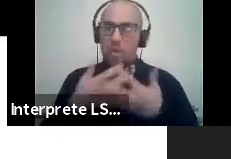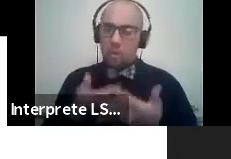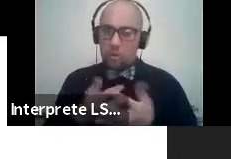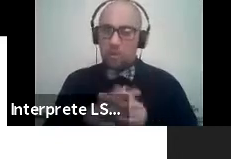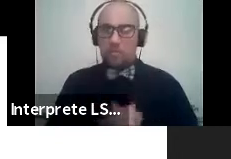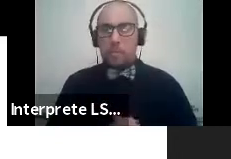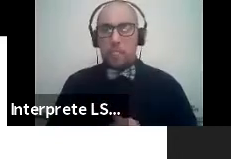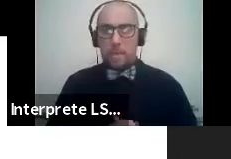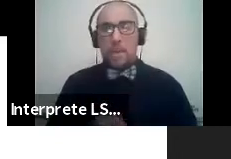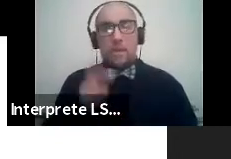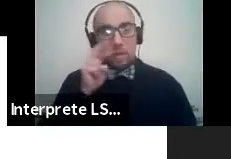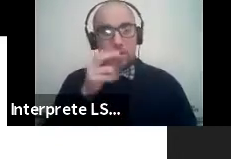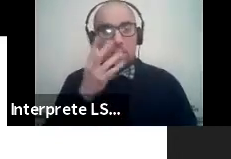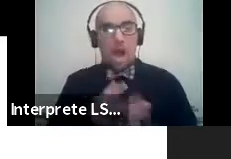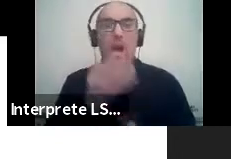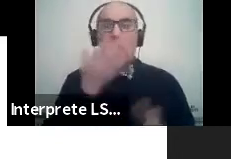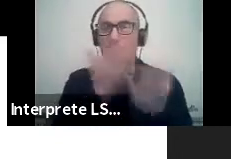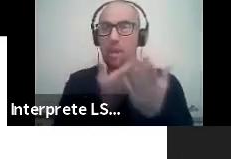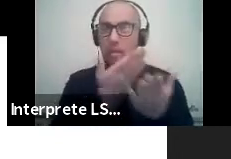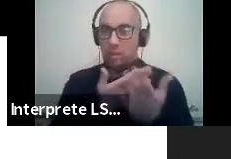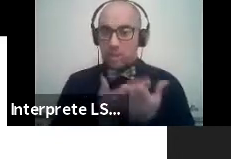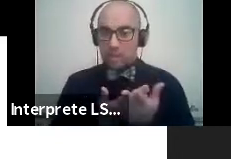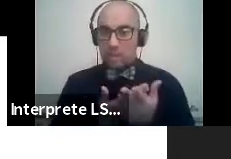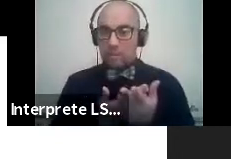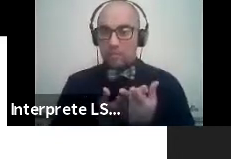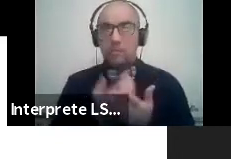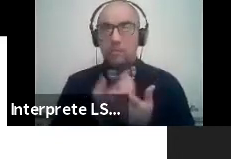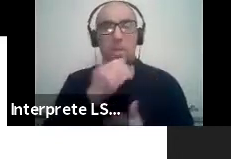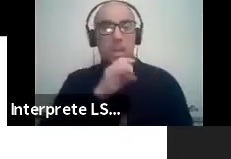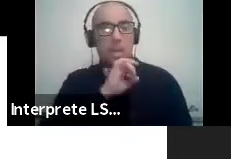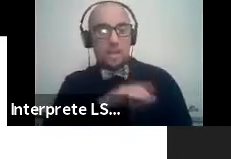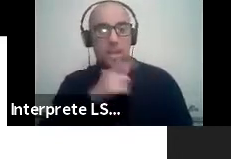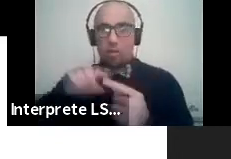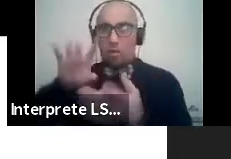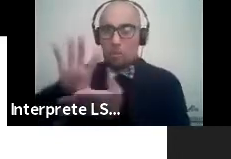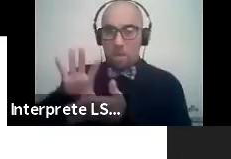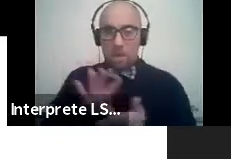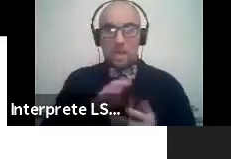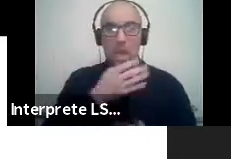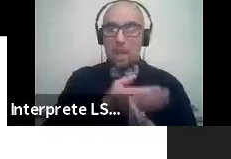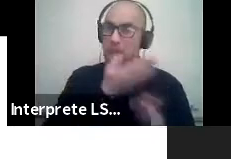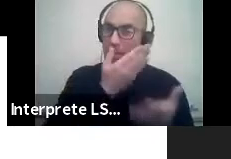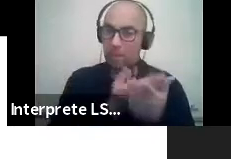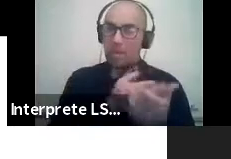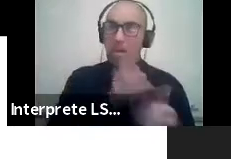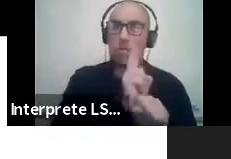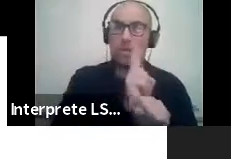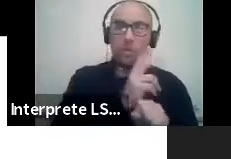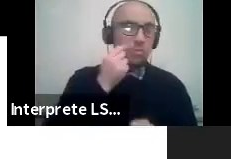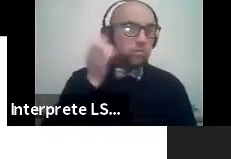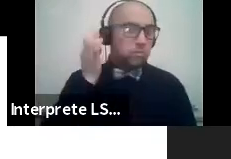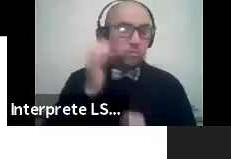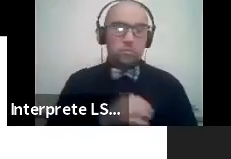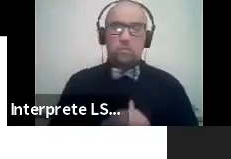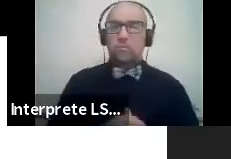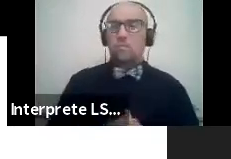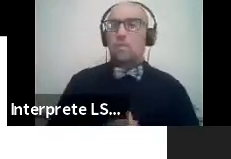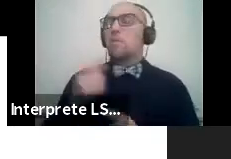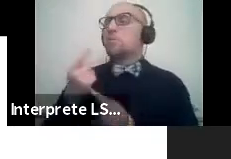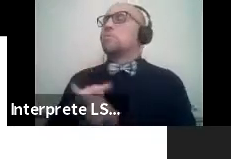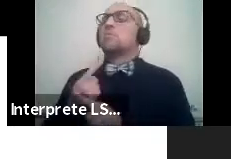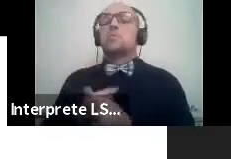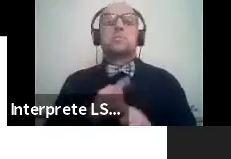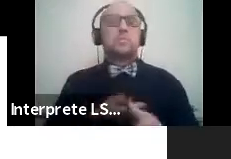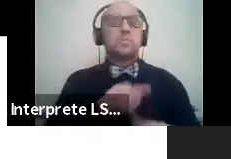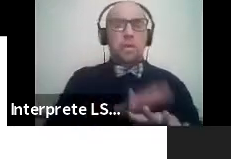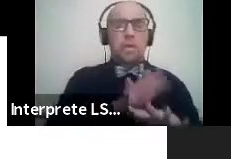visto, ya hay diversas investigaciones afuera y aquí en Chile también, que dan cuenta que tanto profesores como profesoras conversan más sobre